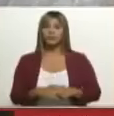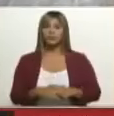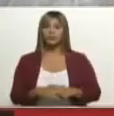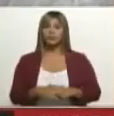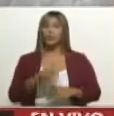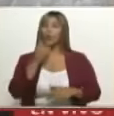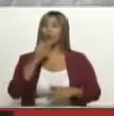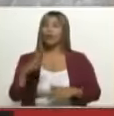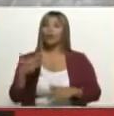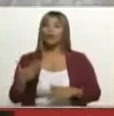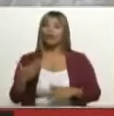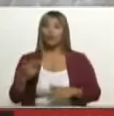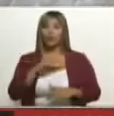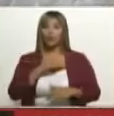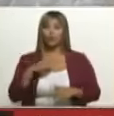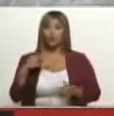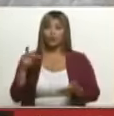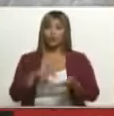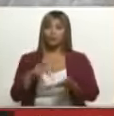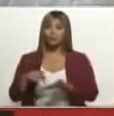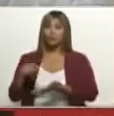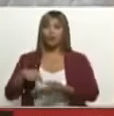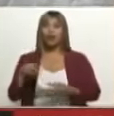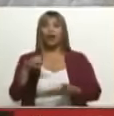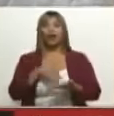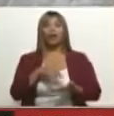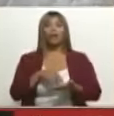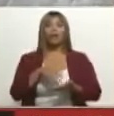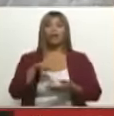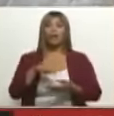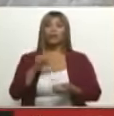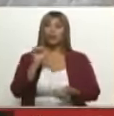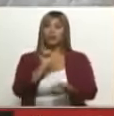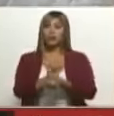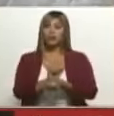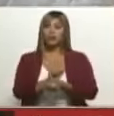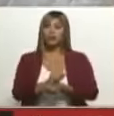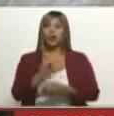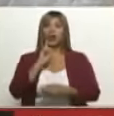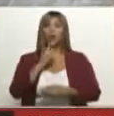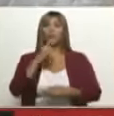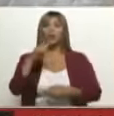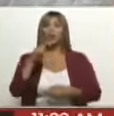Bueno, es importante que estamos aquí en Carabobo, en este penal, Tocuyito.